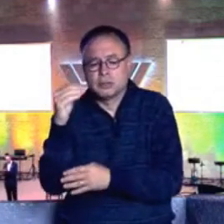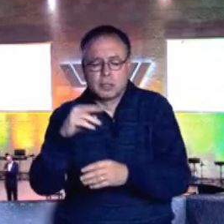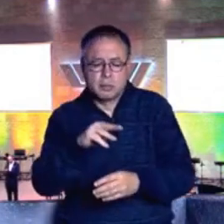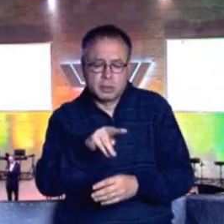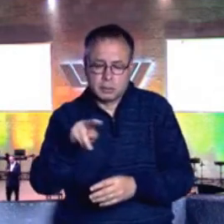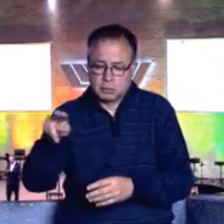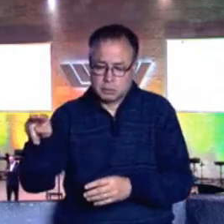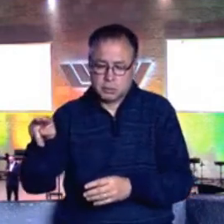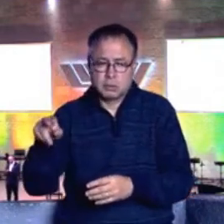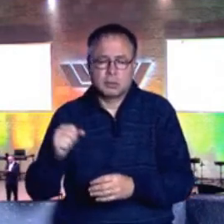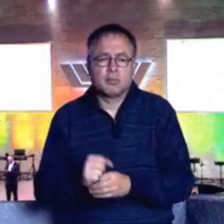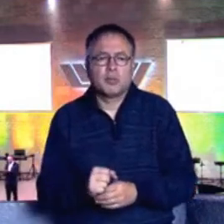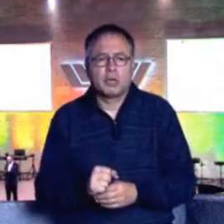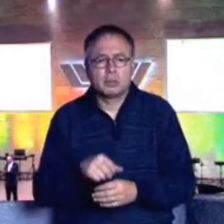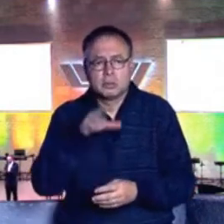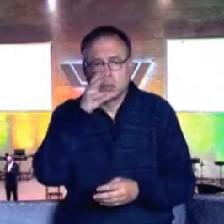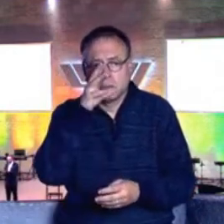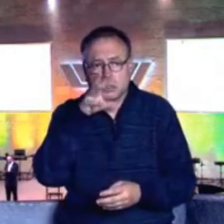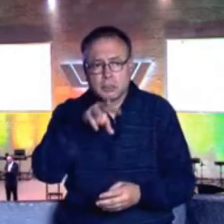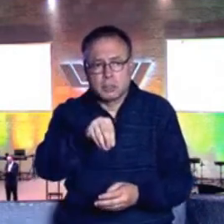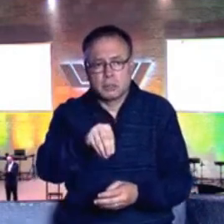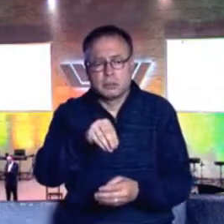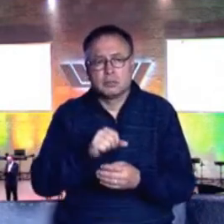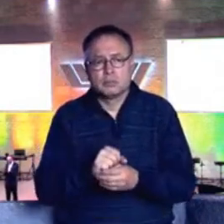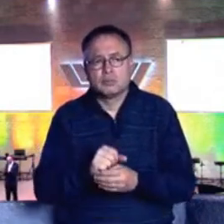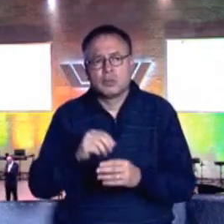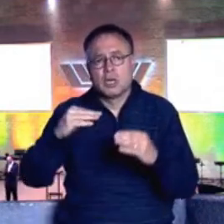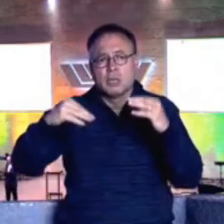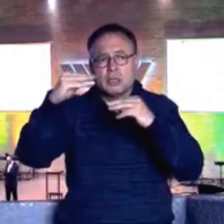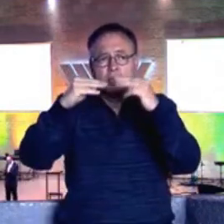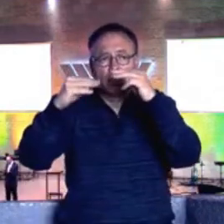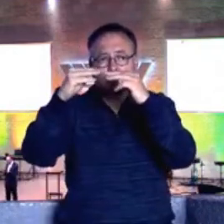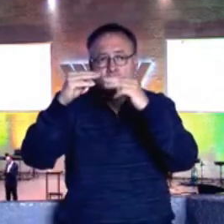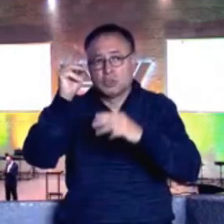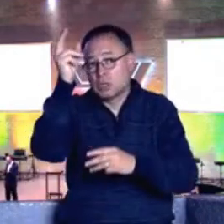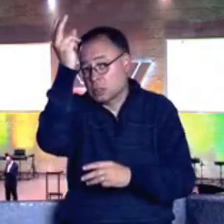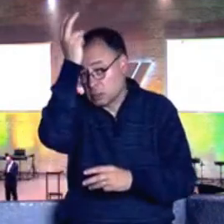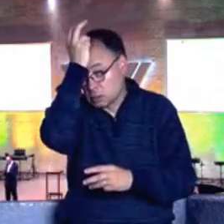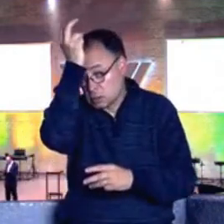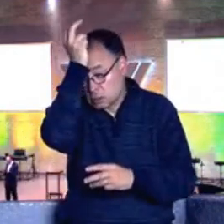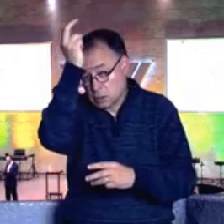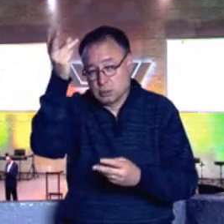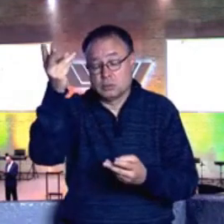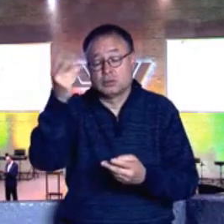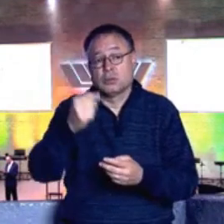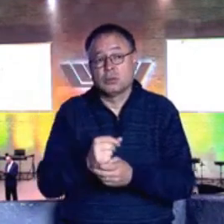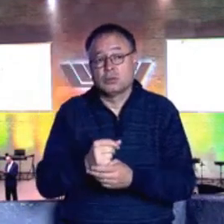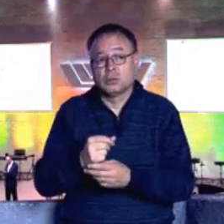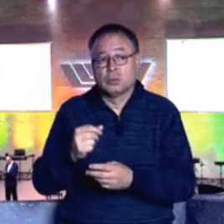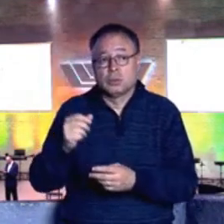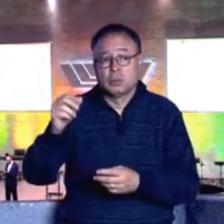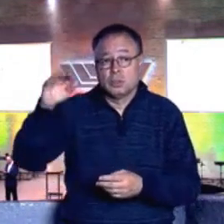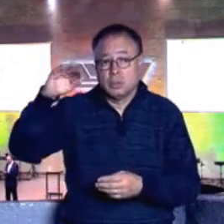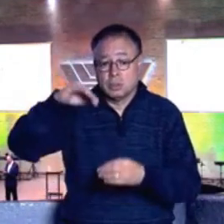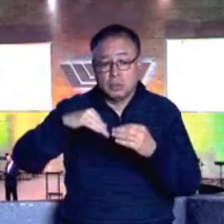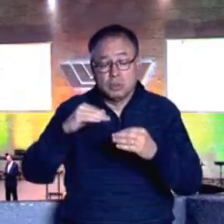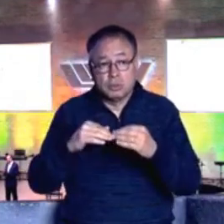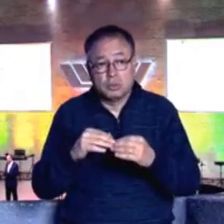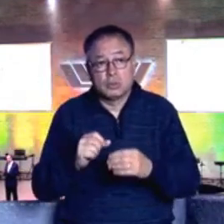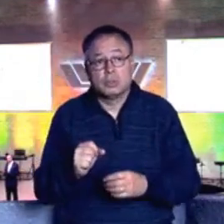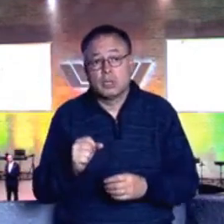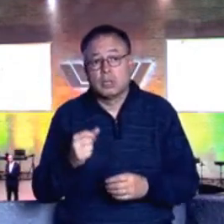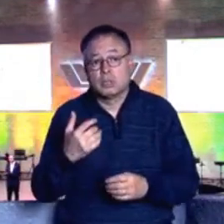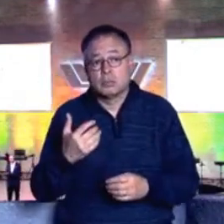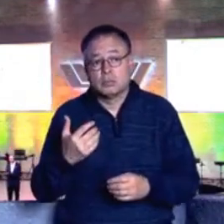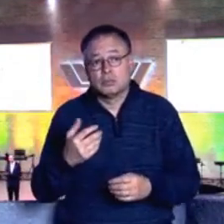montañas están las cabras monteses y en los escarpados peñascos tienen su miguera Quién